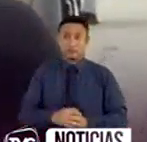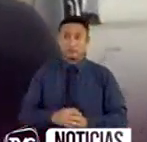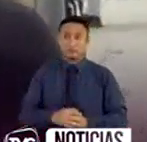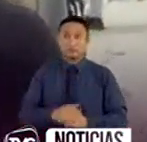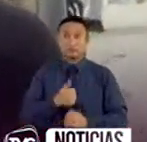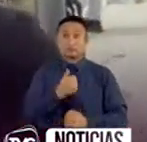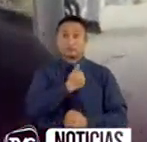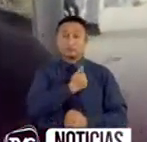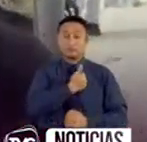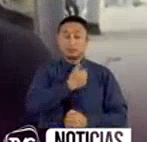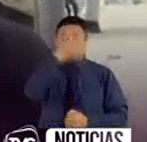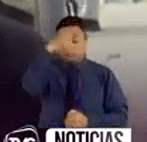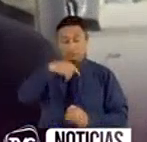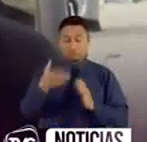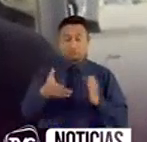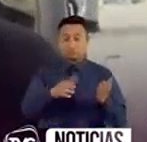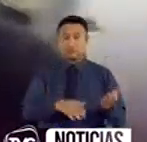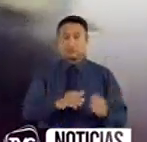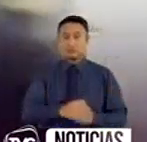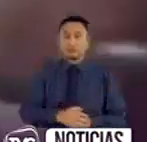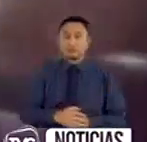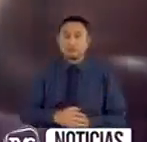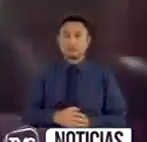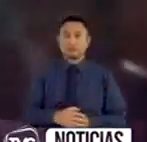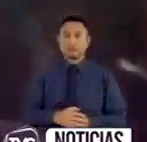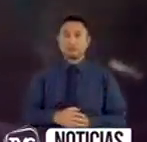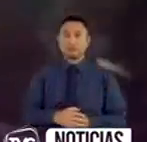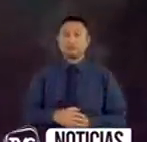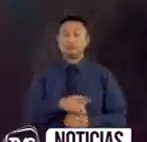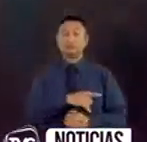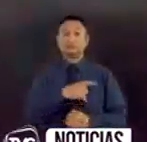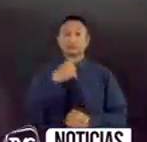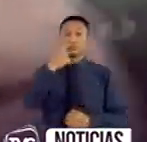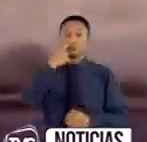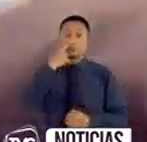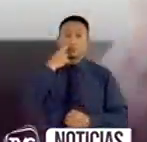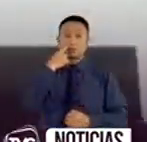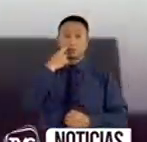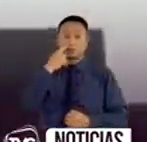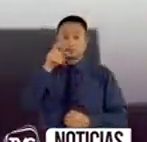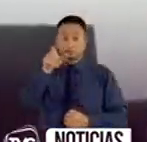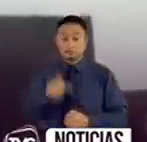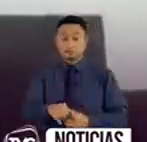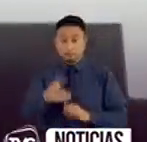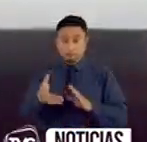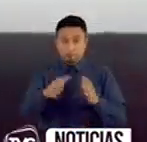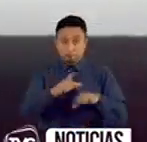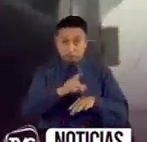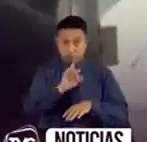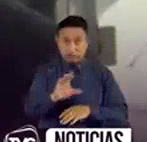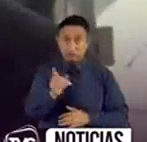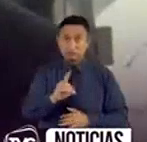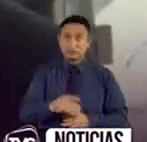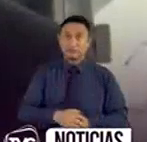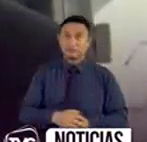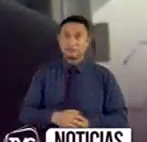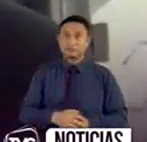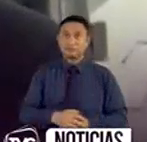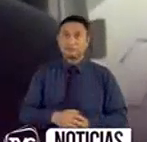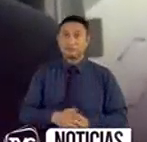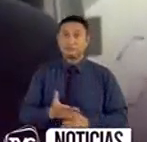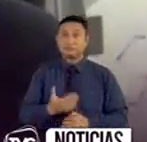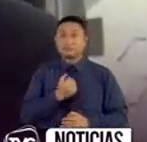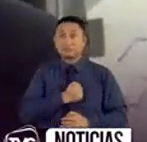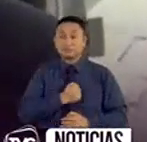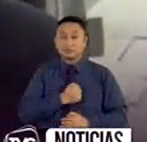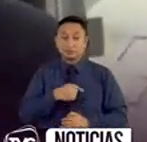matado él. Y por eso mi hijo salió libre. Su padre solo quiere que el asesinato no quede impune. Estoy muy apenado porque